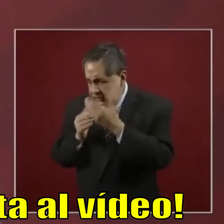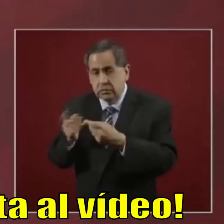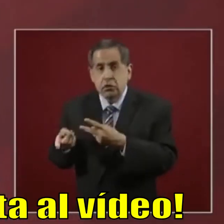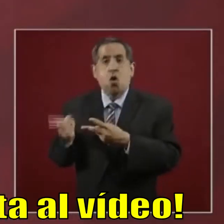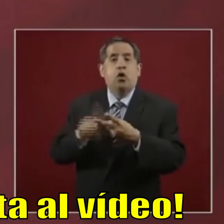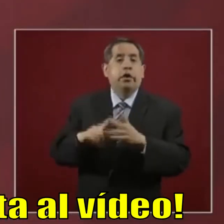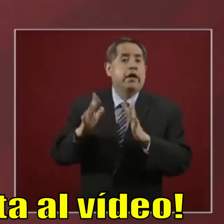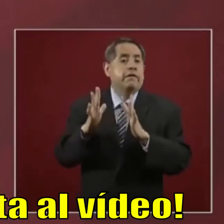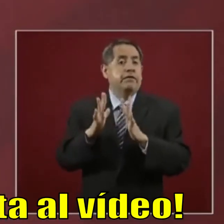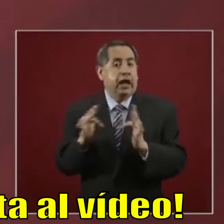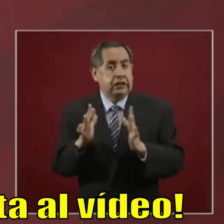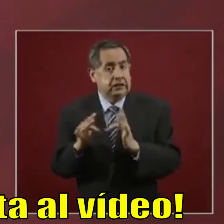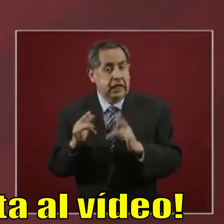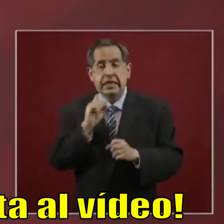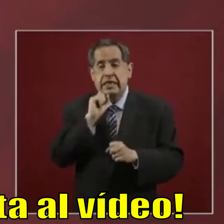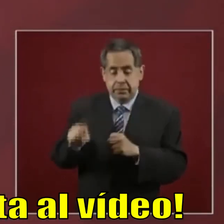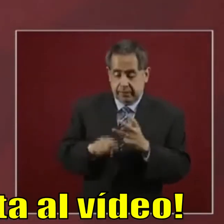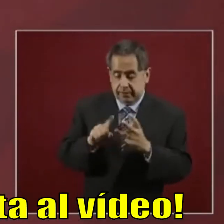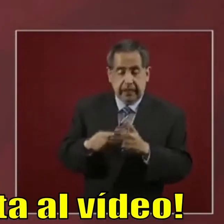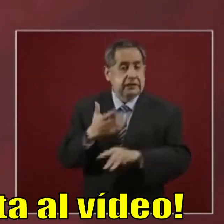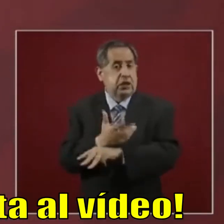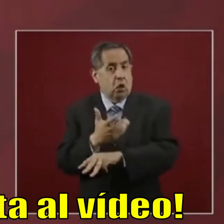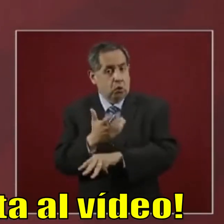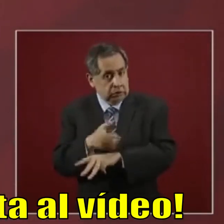una en Francia, otra en Estados